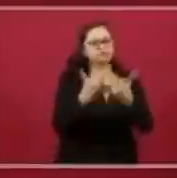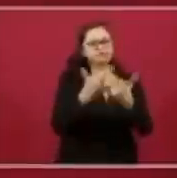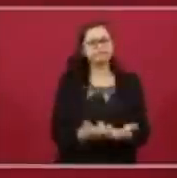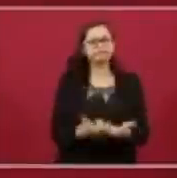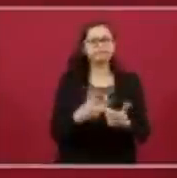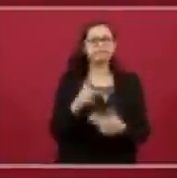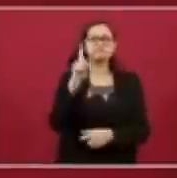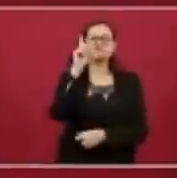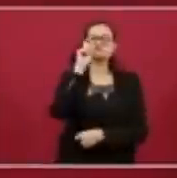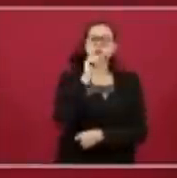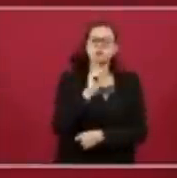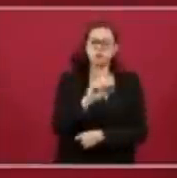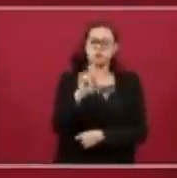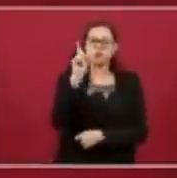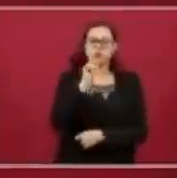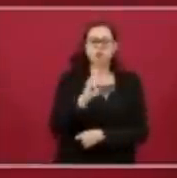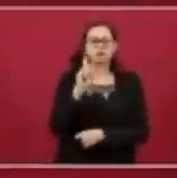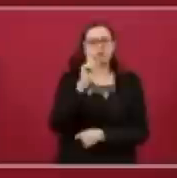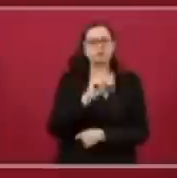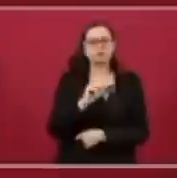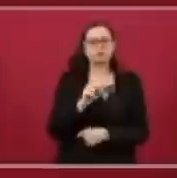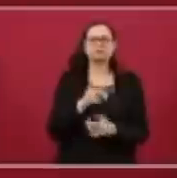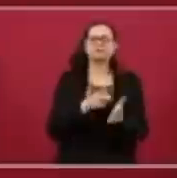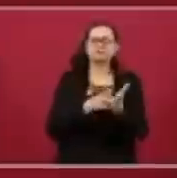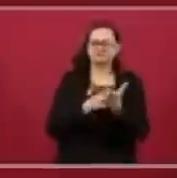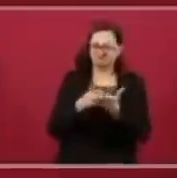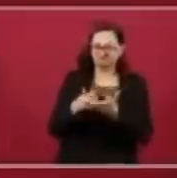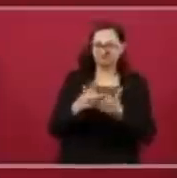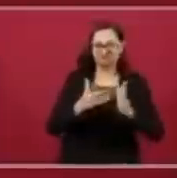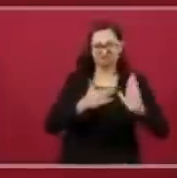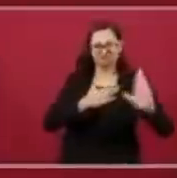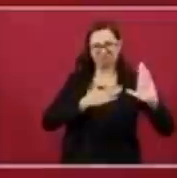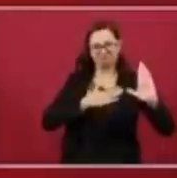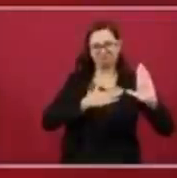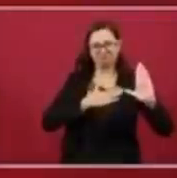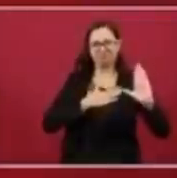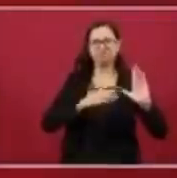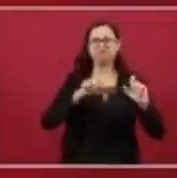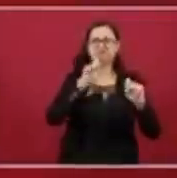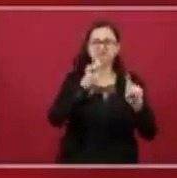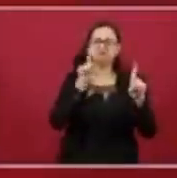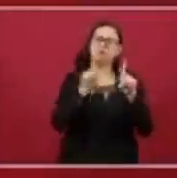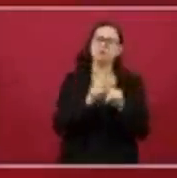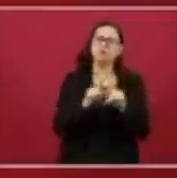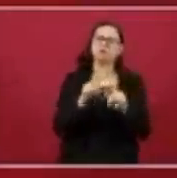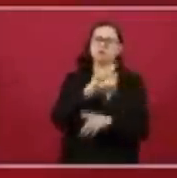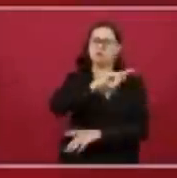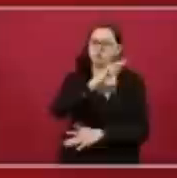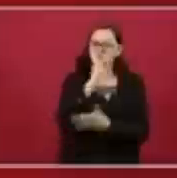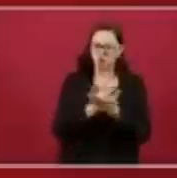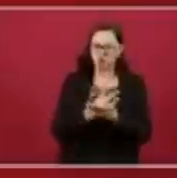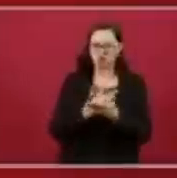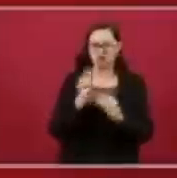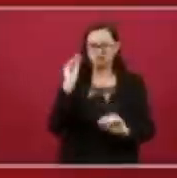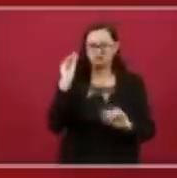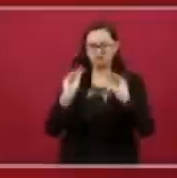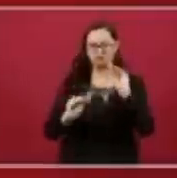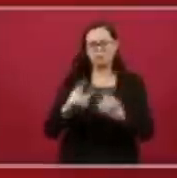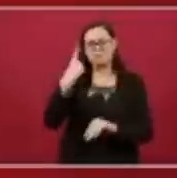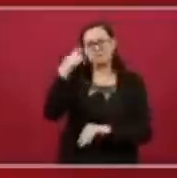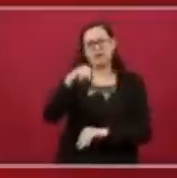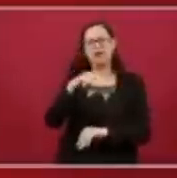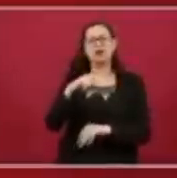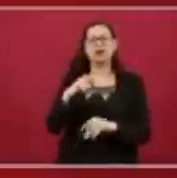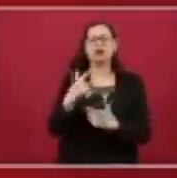mujeres comprometidas con los derechos de las mujeres y con programas que pueden llevar a cabo la igualdad entre hombres